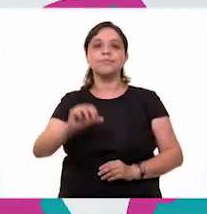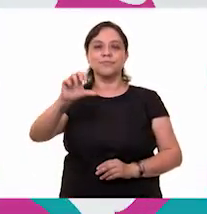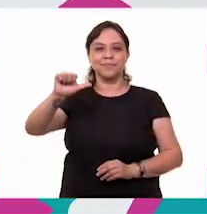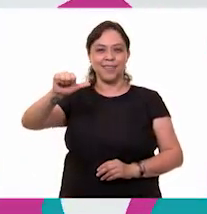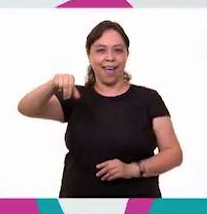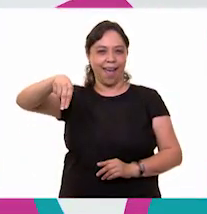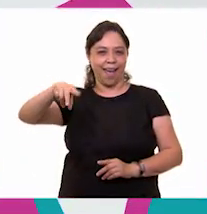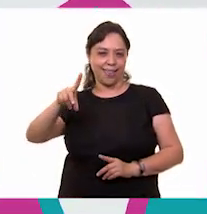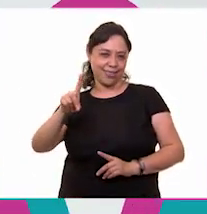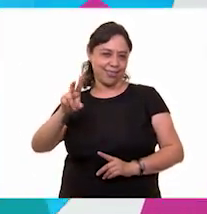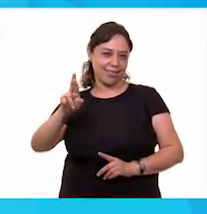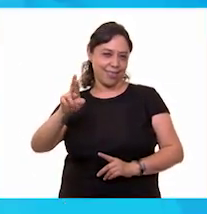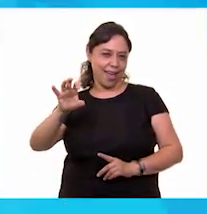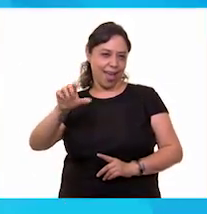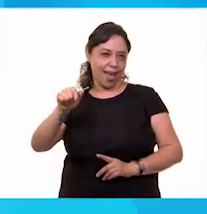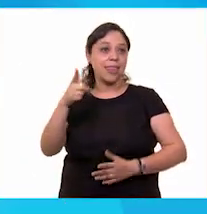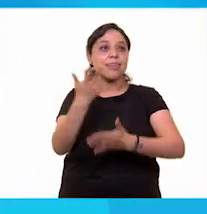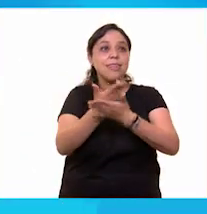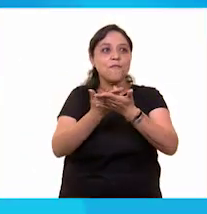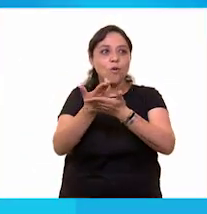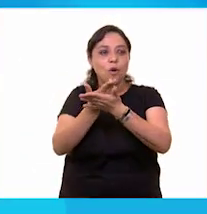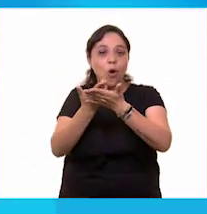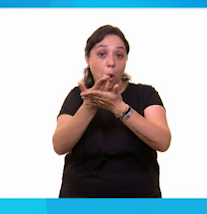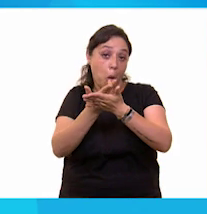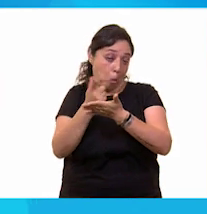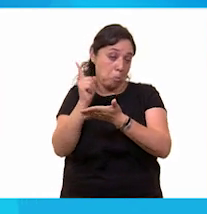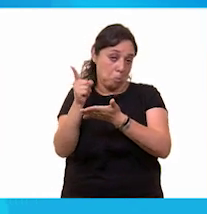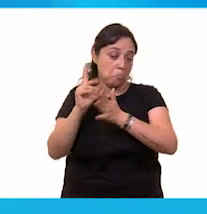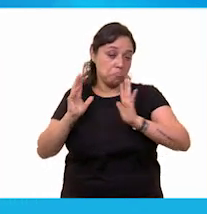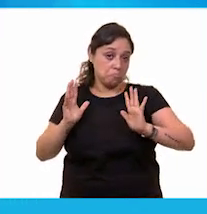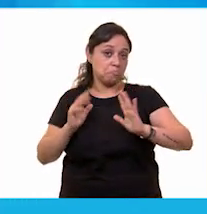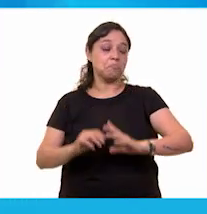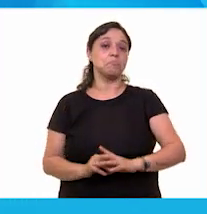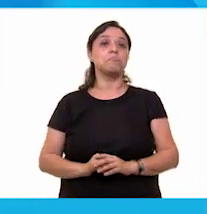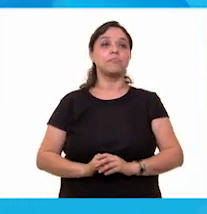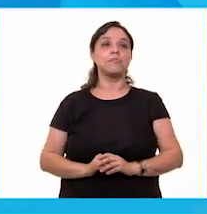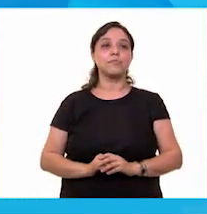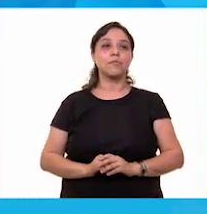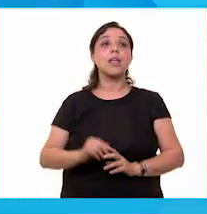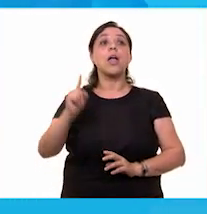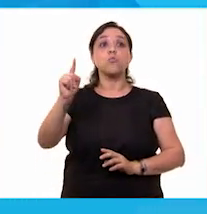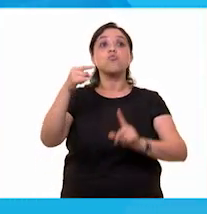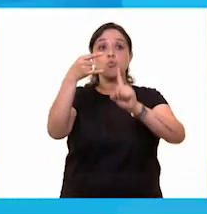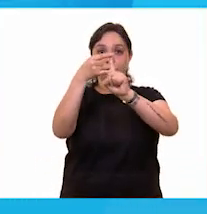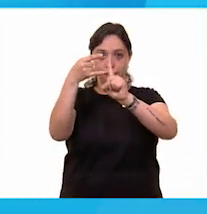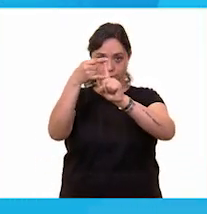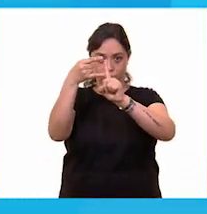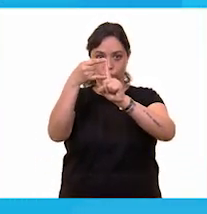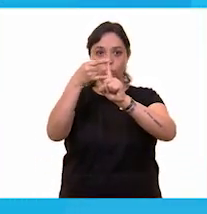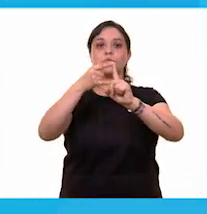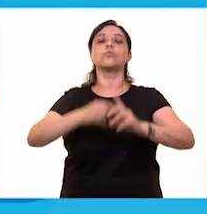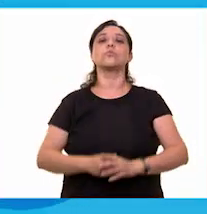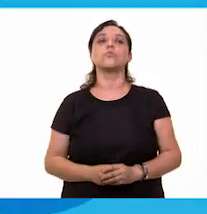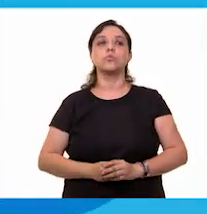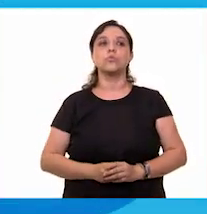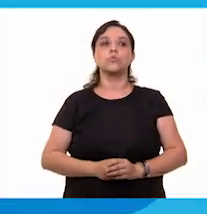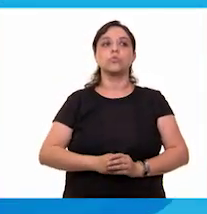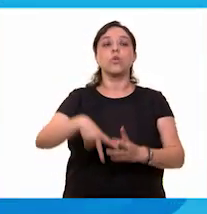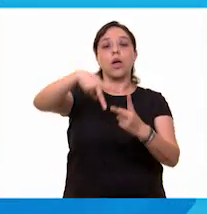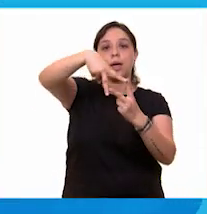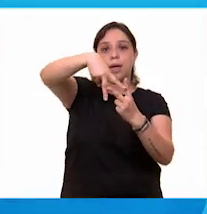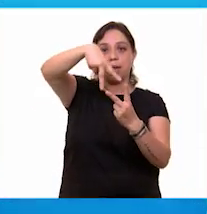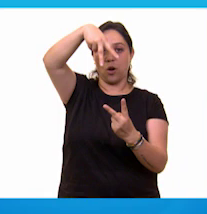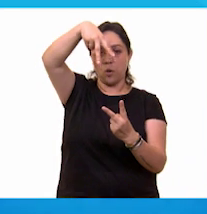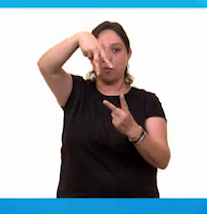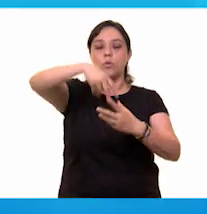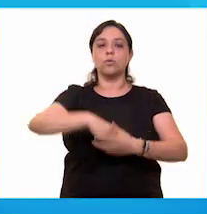Andrea, ella dibujó, ¿ya viste? Sí. Ella dibujó cuadrados, muy bien, rombos.